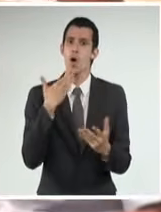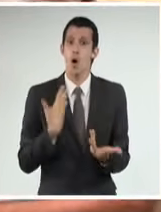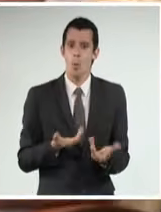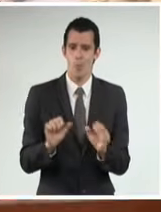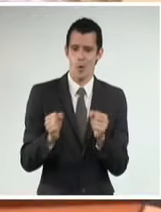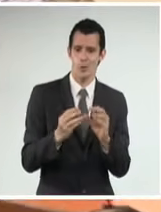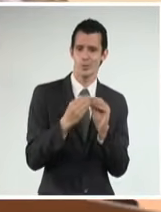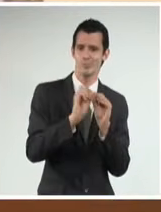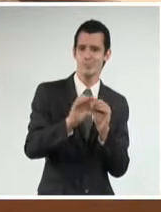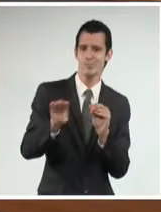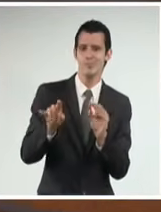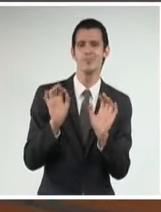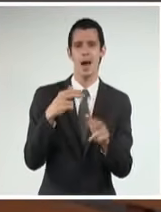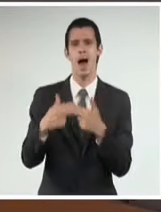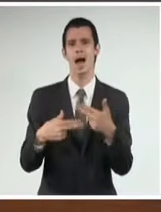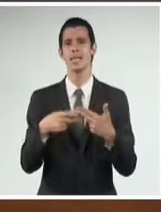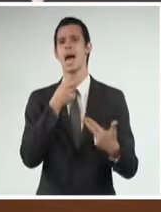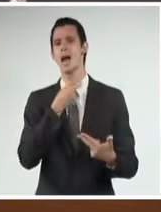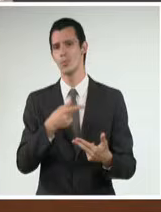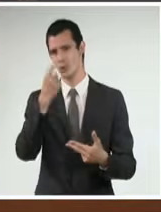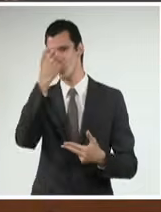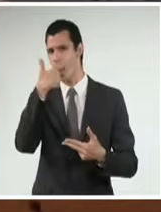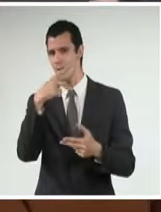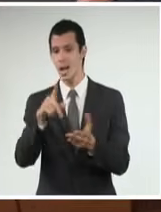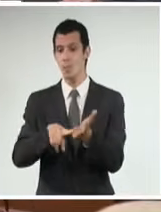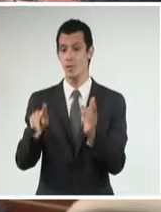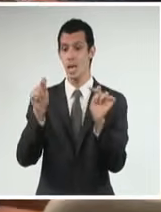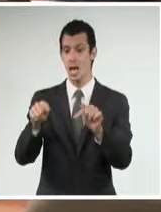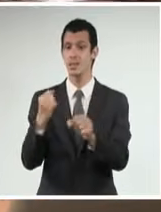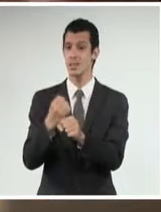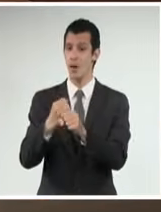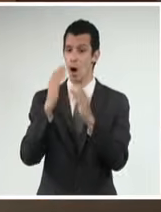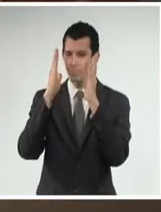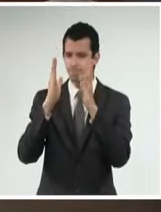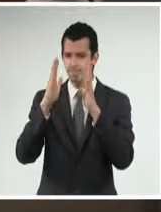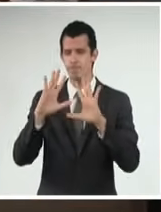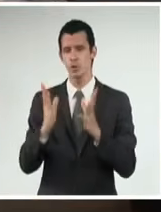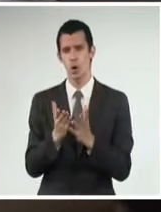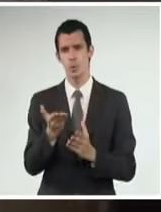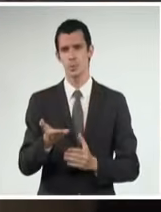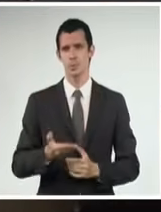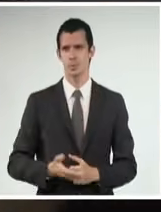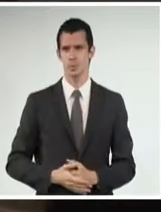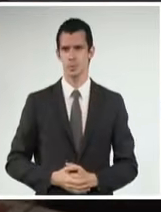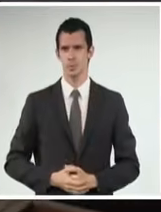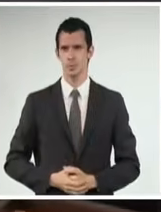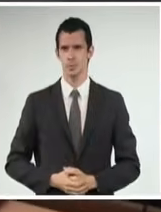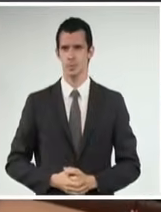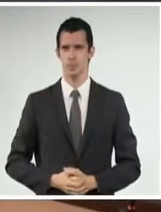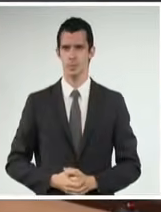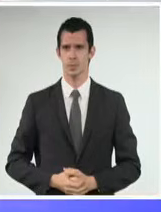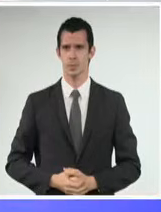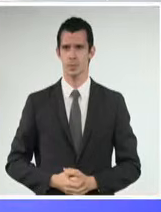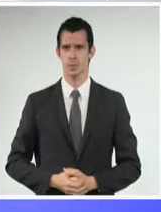manifiesta en la central provincia de Ciego de Ávila. Héctor Martínez, Sistema Informativo de la Televisión Cubana.